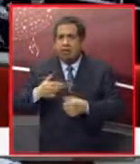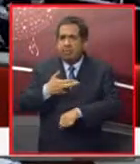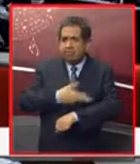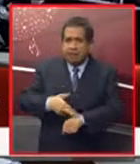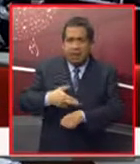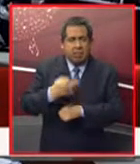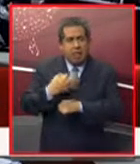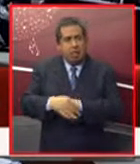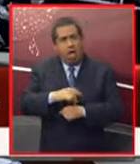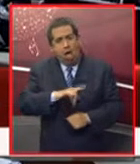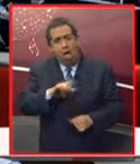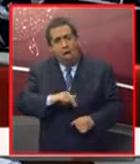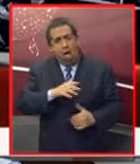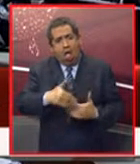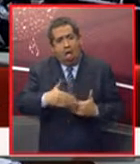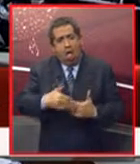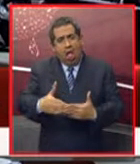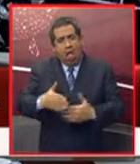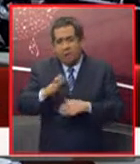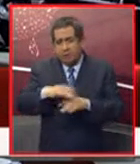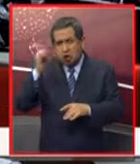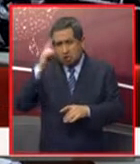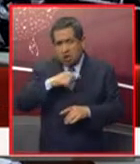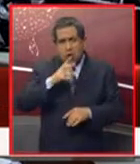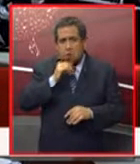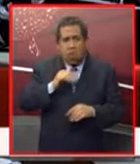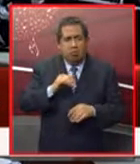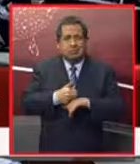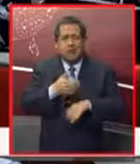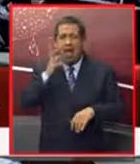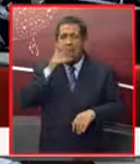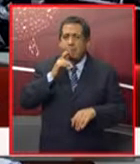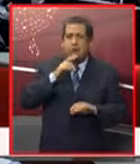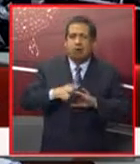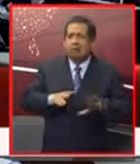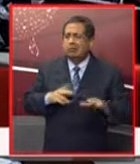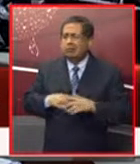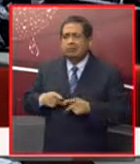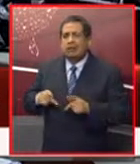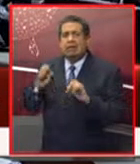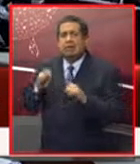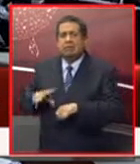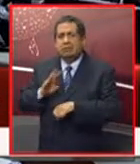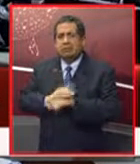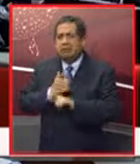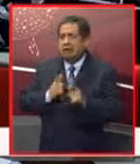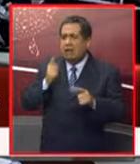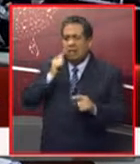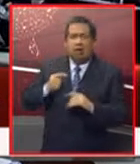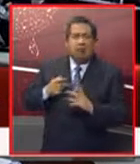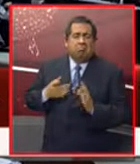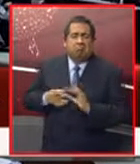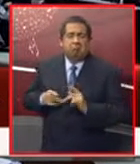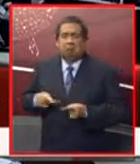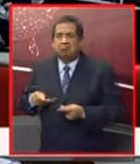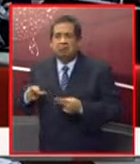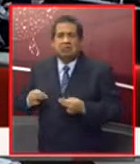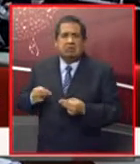o una regulación complicada prefieren permanecer en la informalidad sin adoptar una figura legal